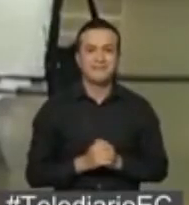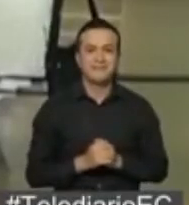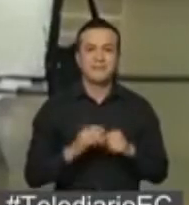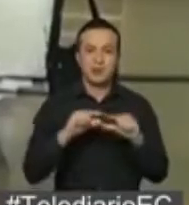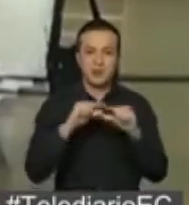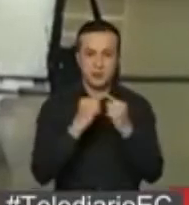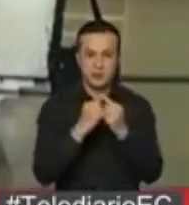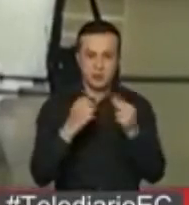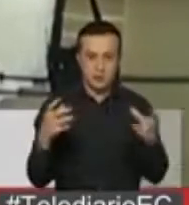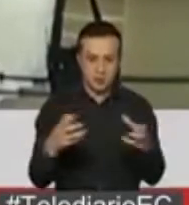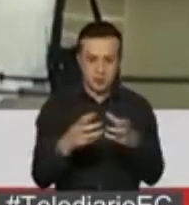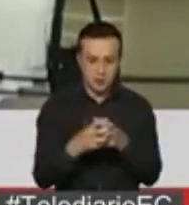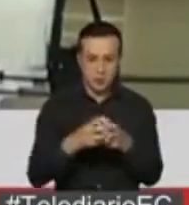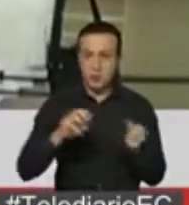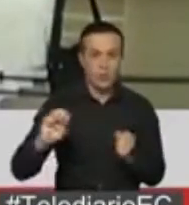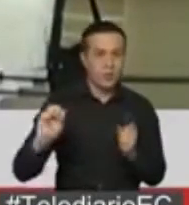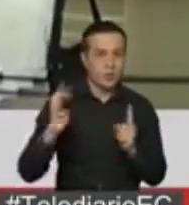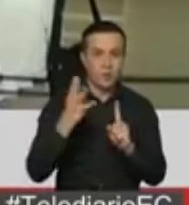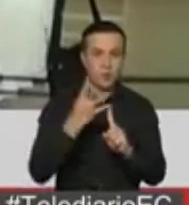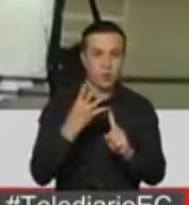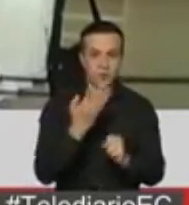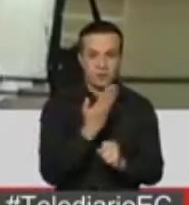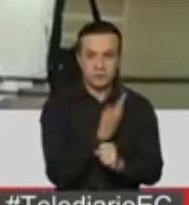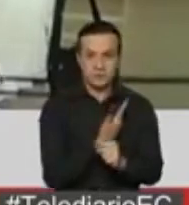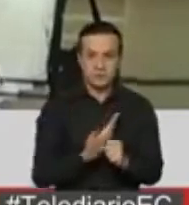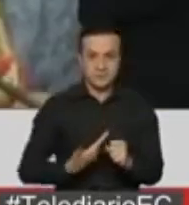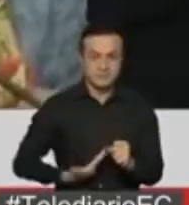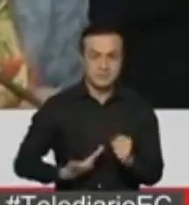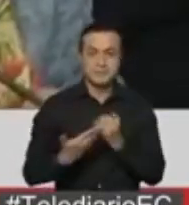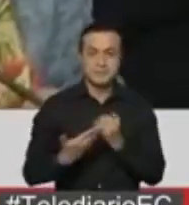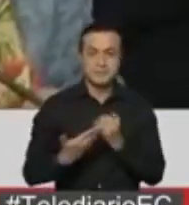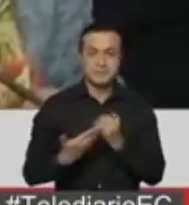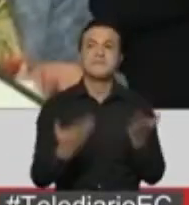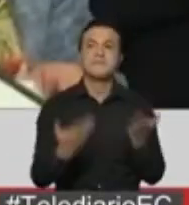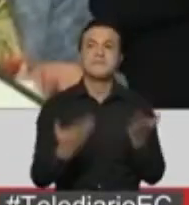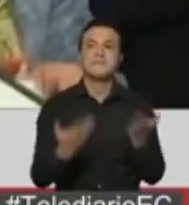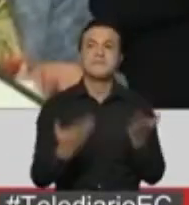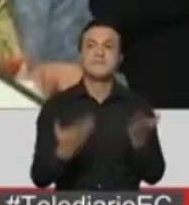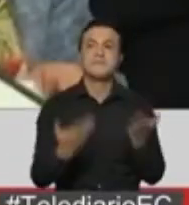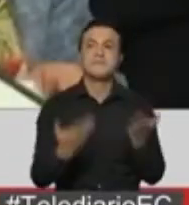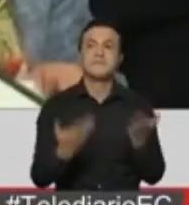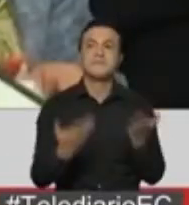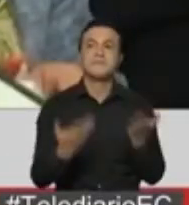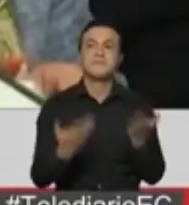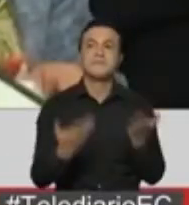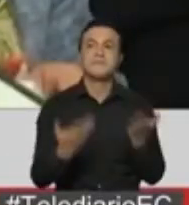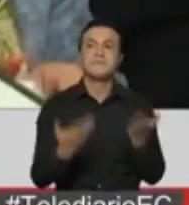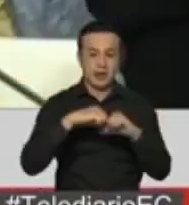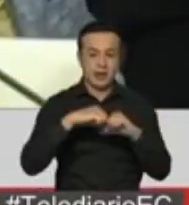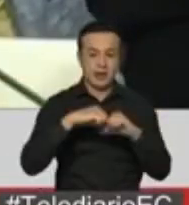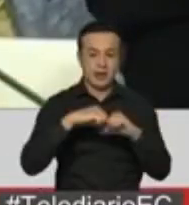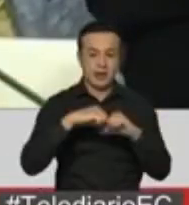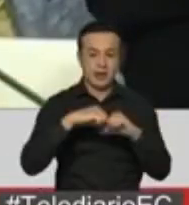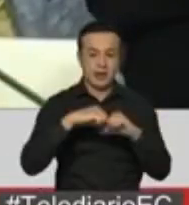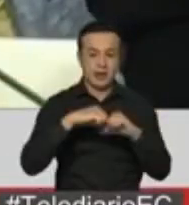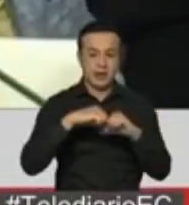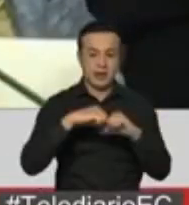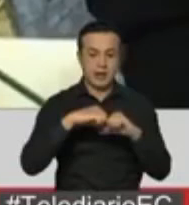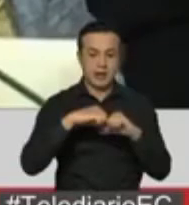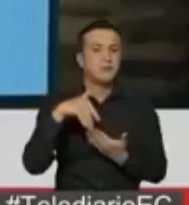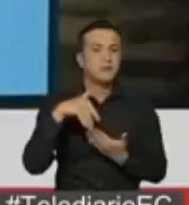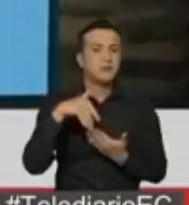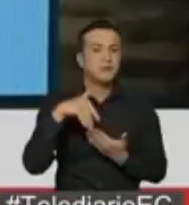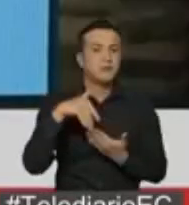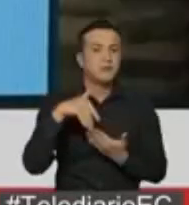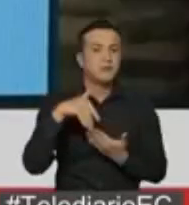de donde saldrá el cuarto vicepresidente de su mandato, el jefe de Estado se refirió a la decisión que los asambleístas tomarán en las próximas